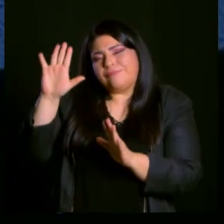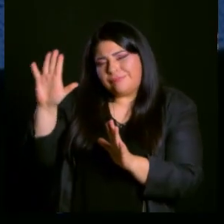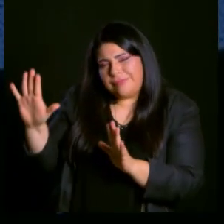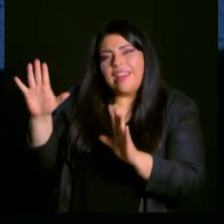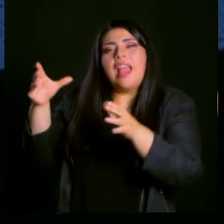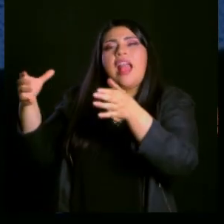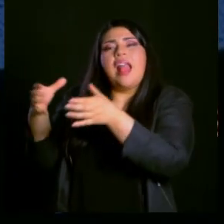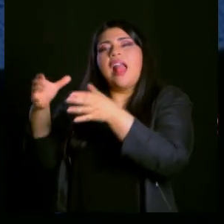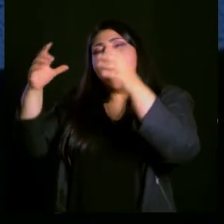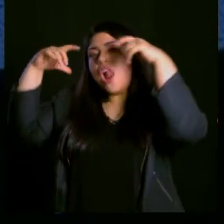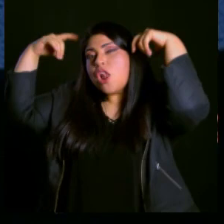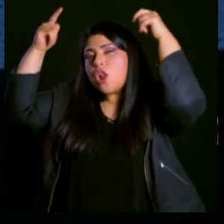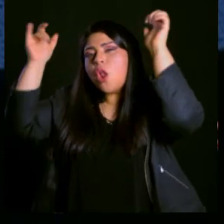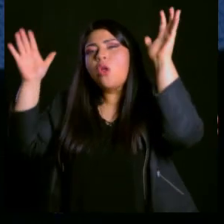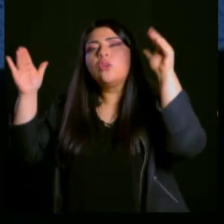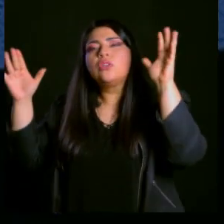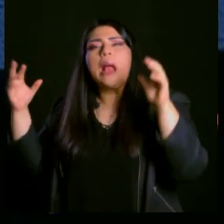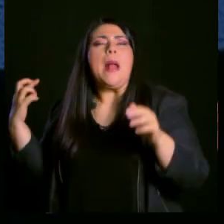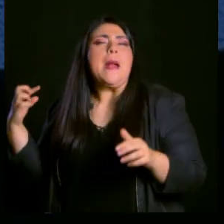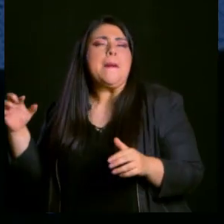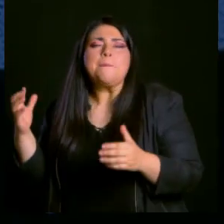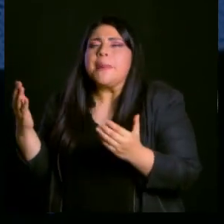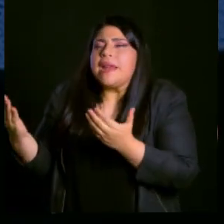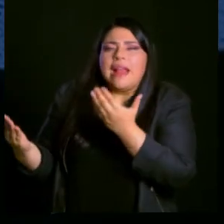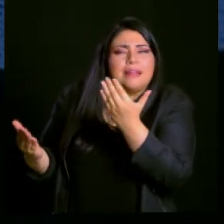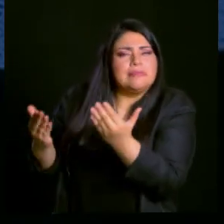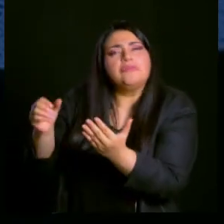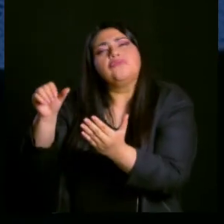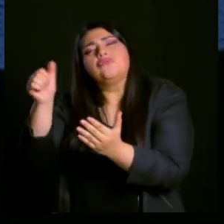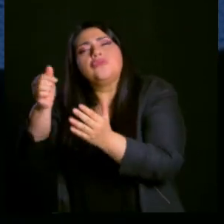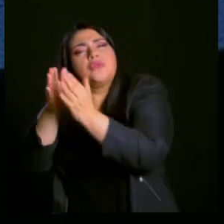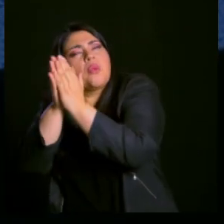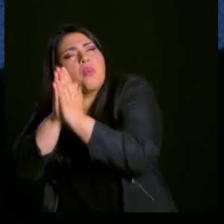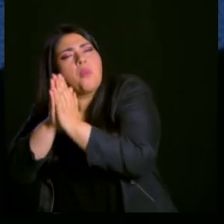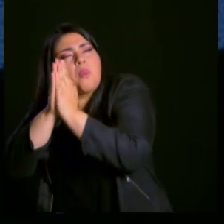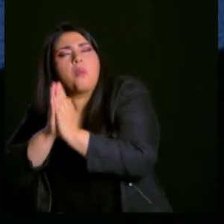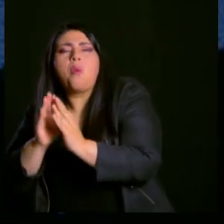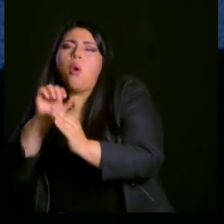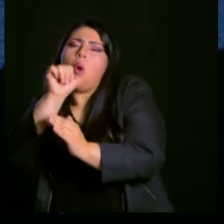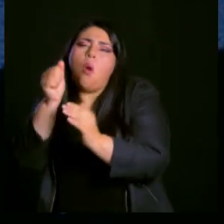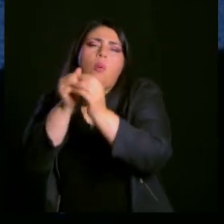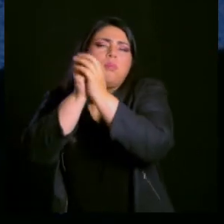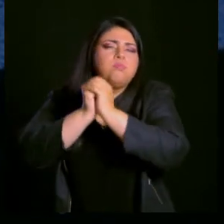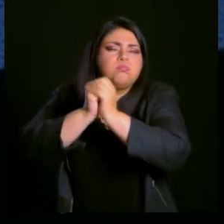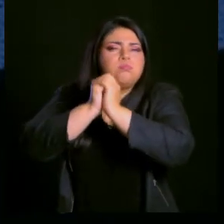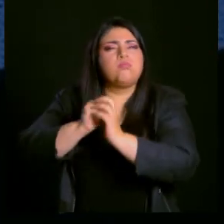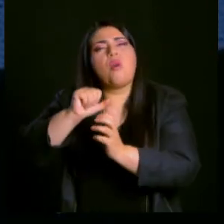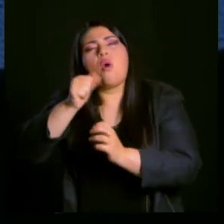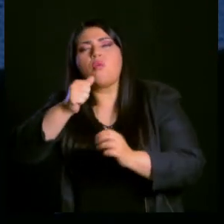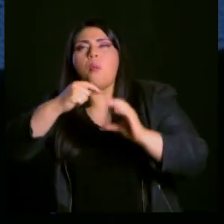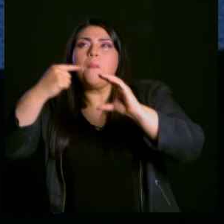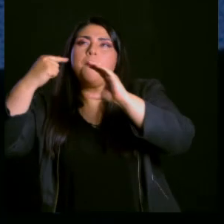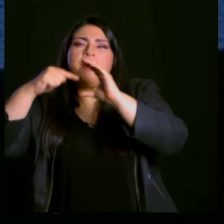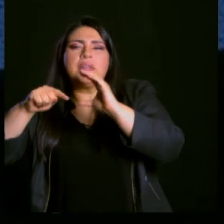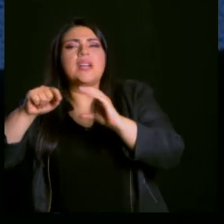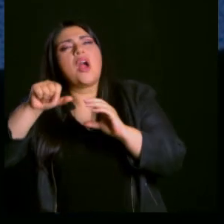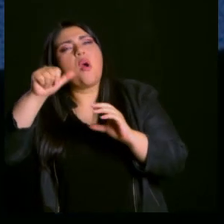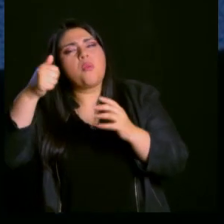para de una forma general servir a Dios unos adoran otros entregan mensajes otros hacen guerras verdad